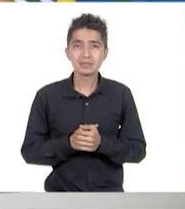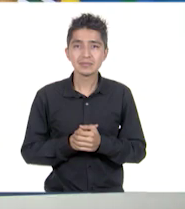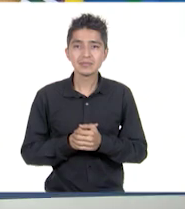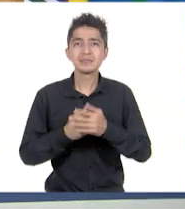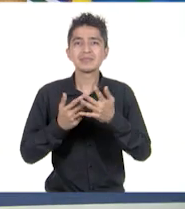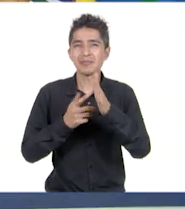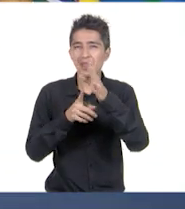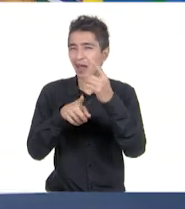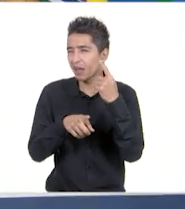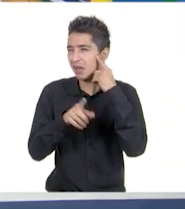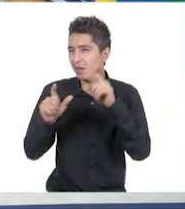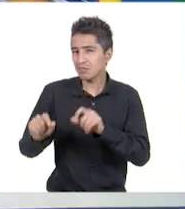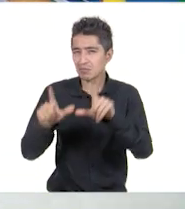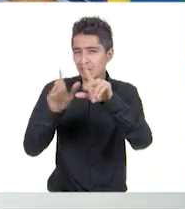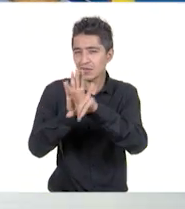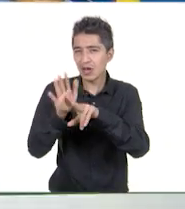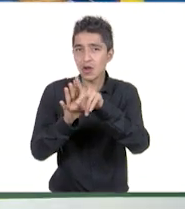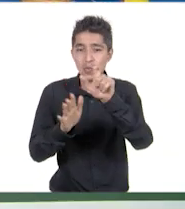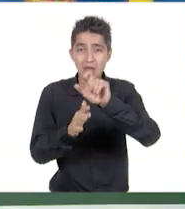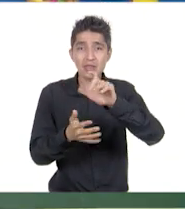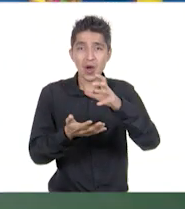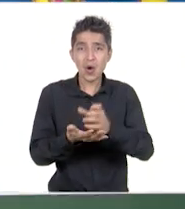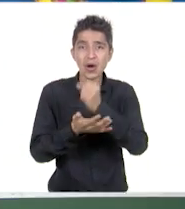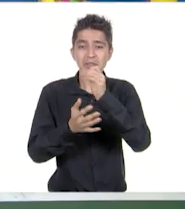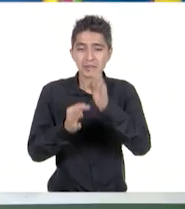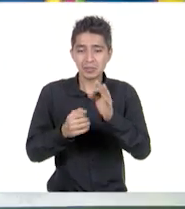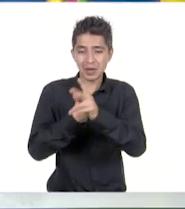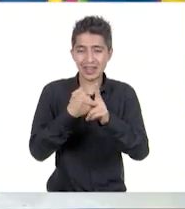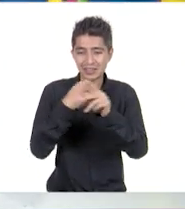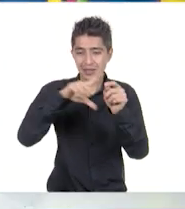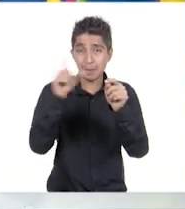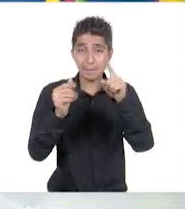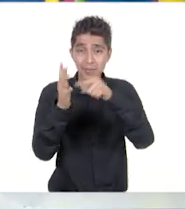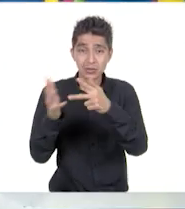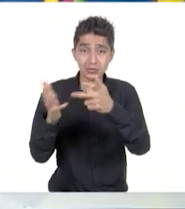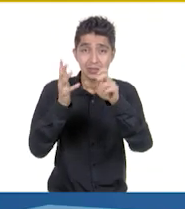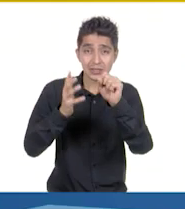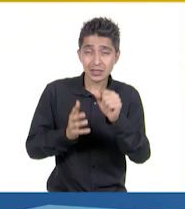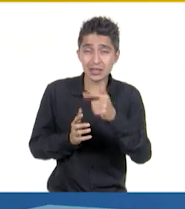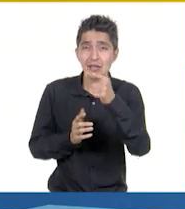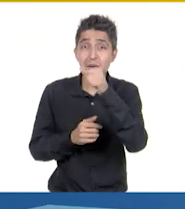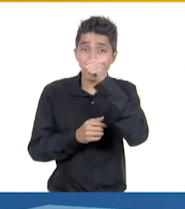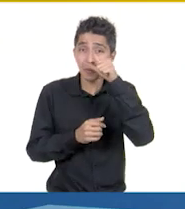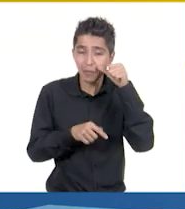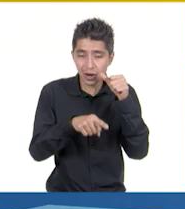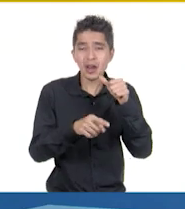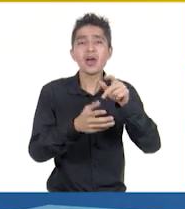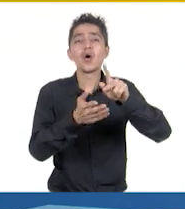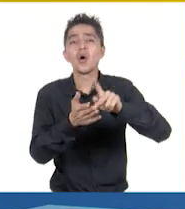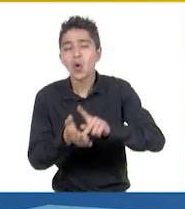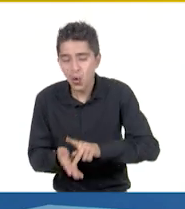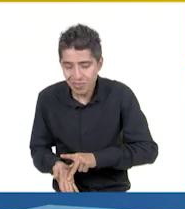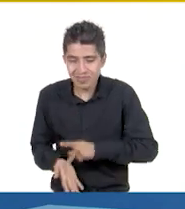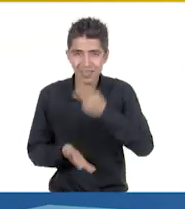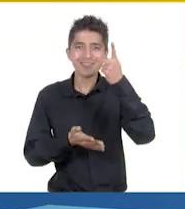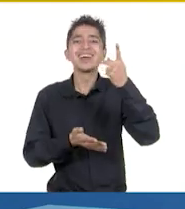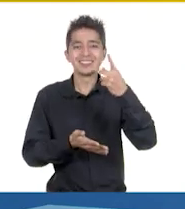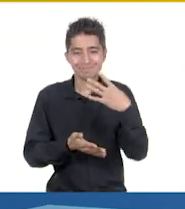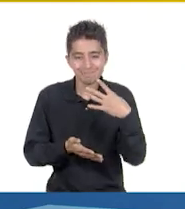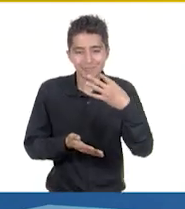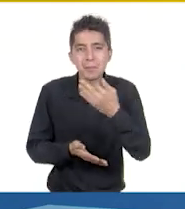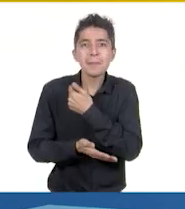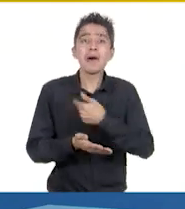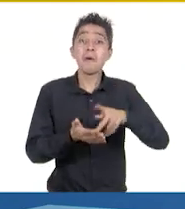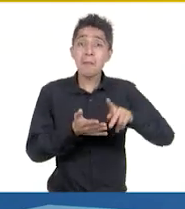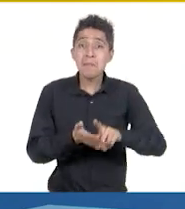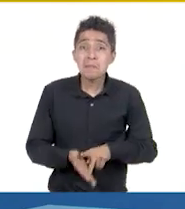Como escuchamos, después del triunfo de la República en 1867, Juárez volvió a ser elegido presidente y con